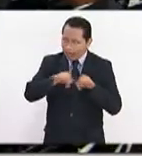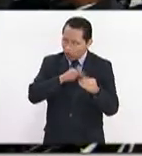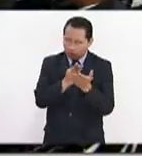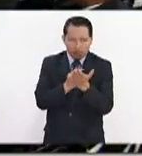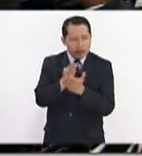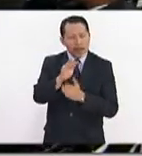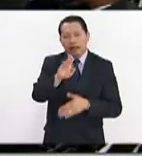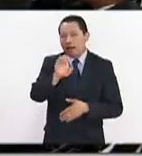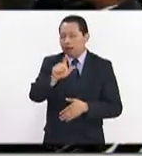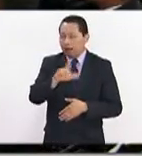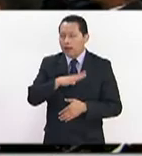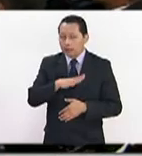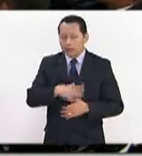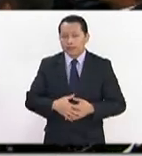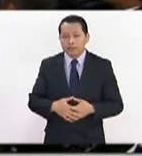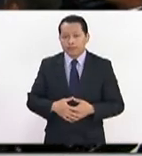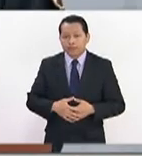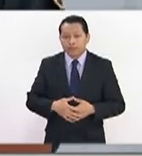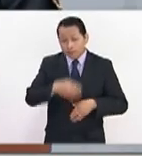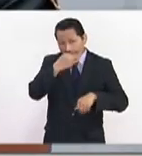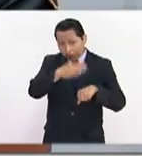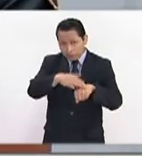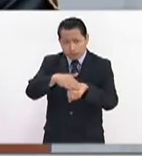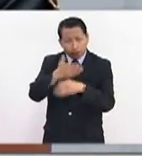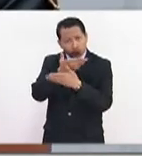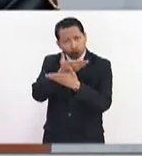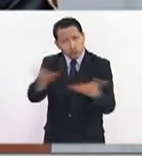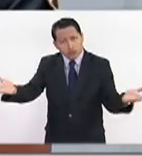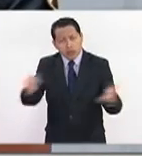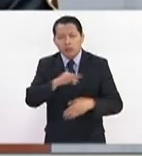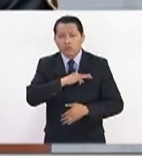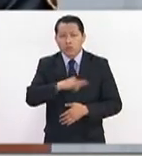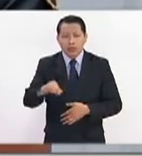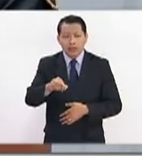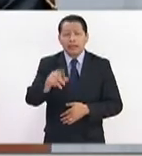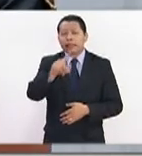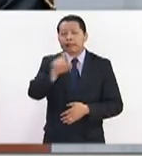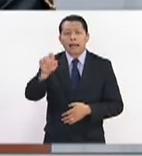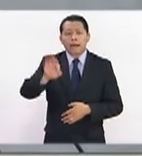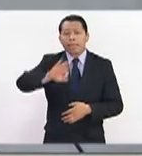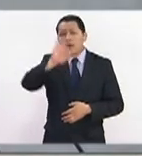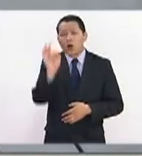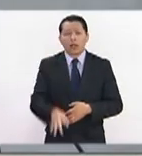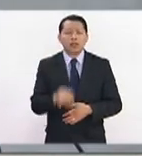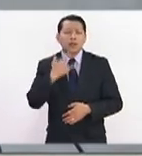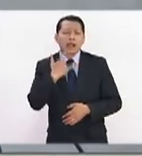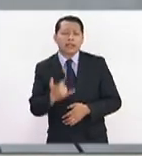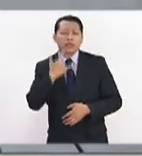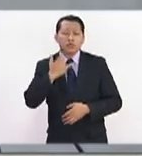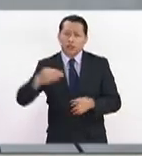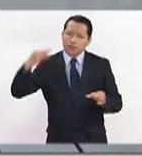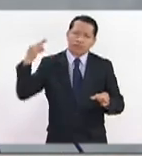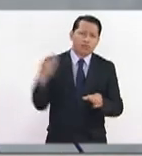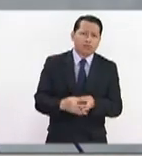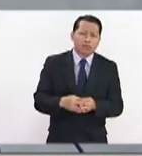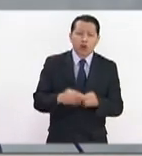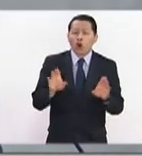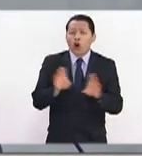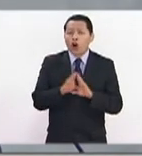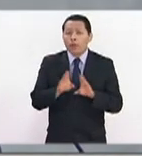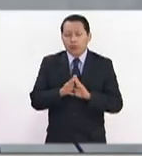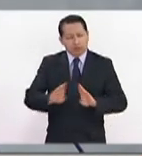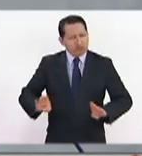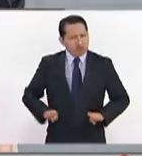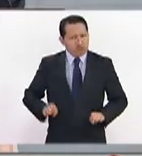Personal que asciende, demando de ustedes que continúen dando el 100% de su esfuerzo, que se conduzcan con las más altas